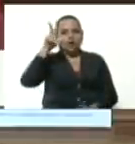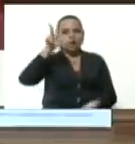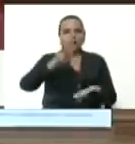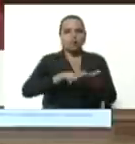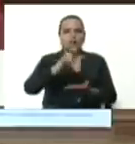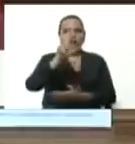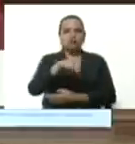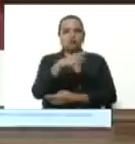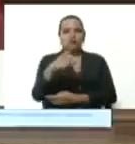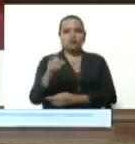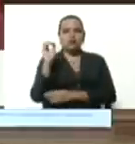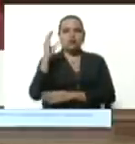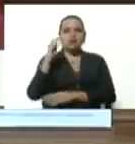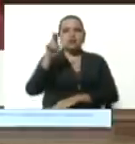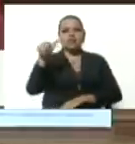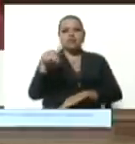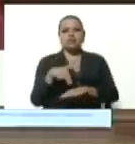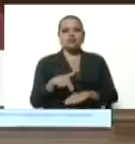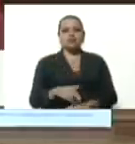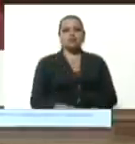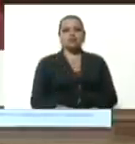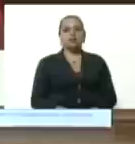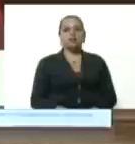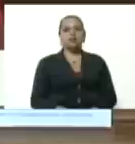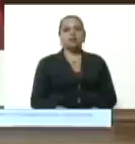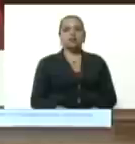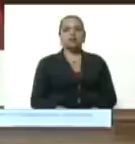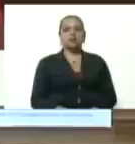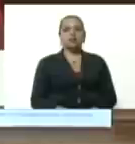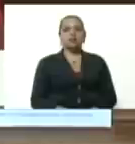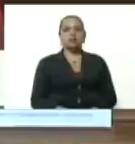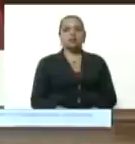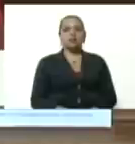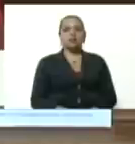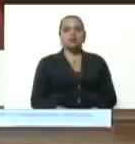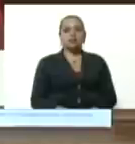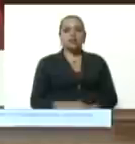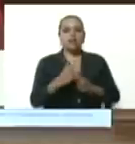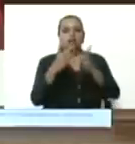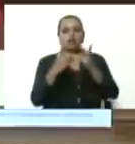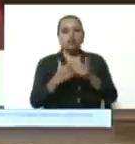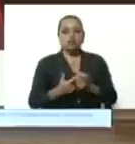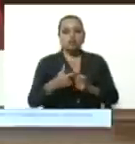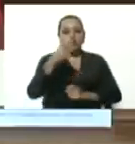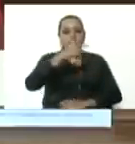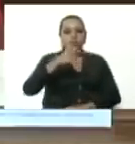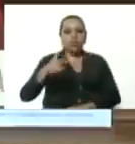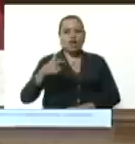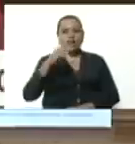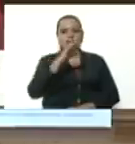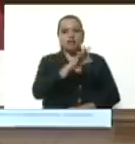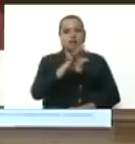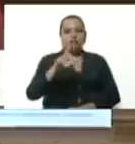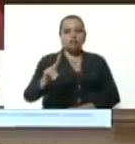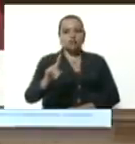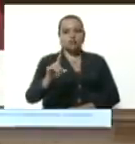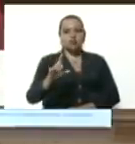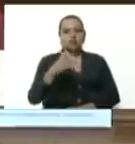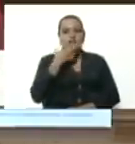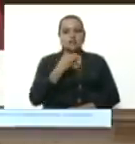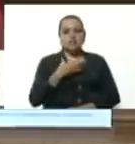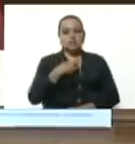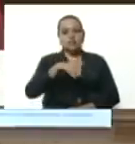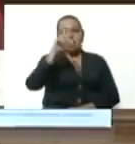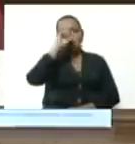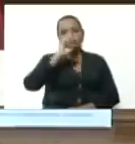de la Asamblea Nacional Constituyente, la estimación de población general al 31 de diciembre de